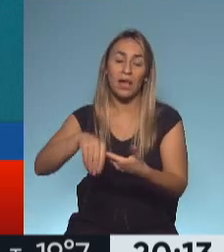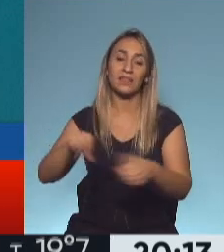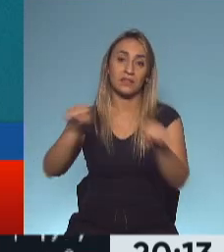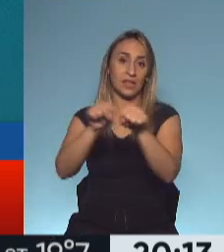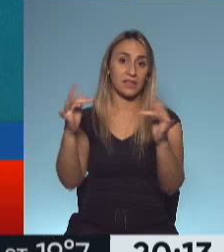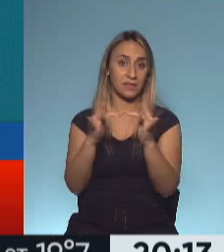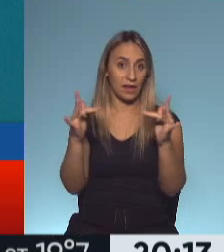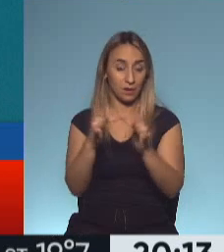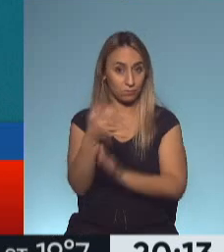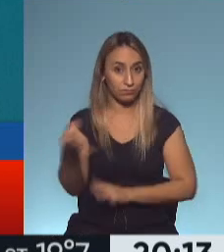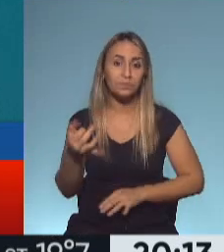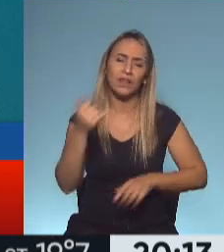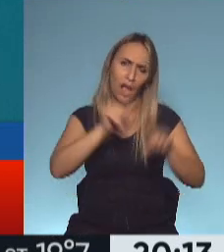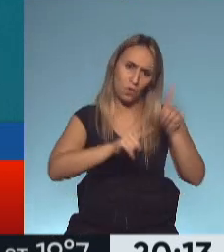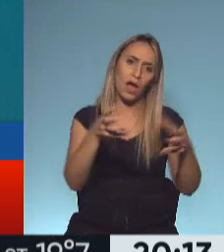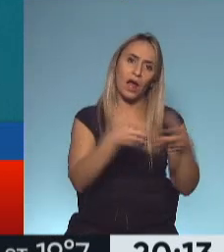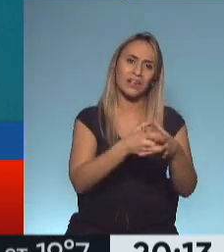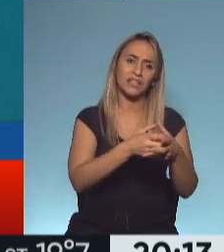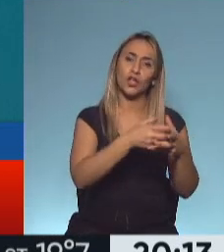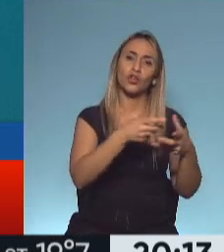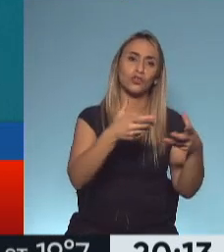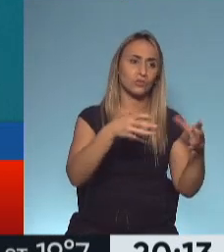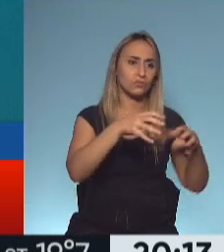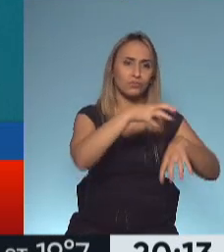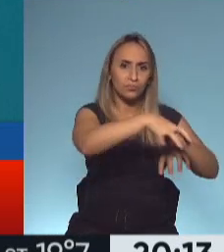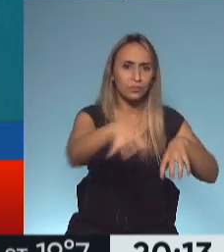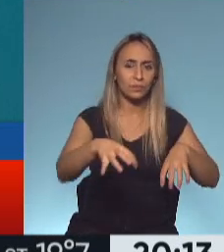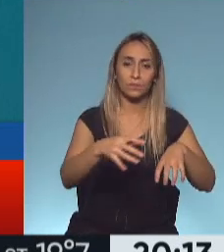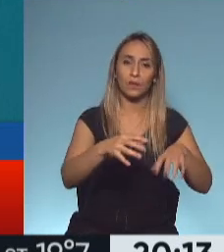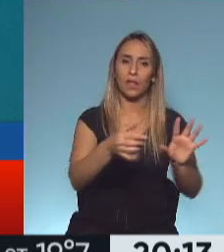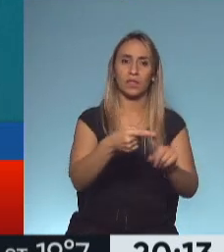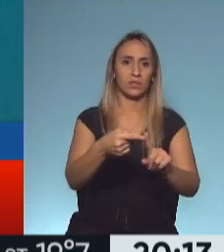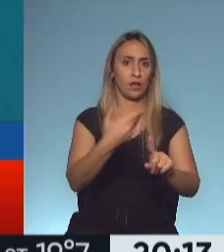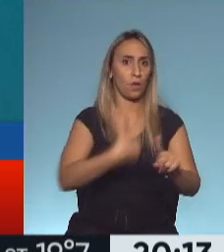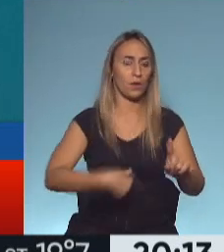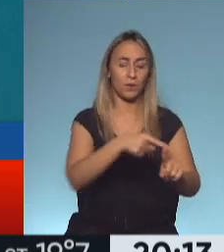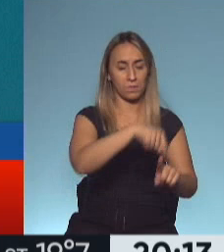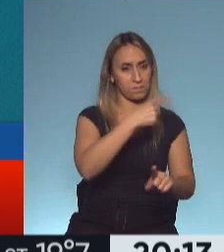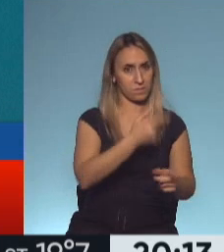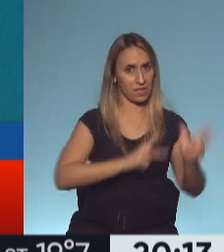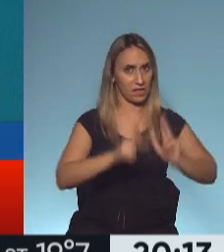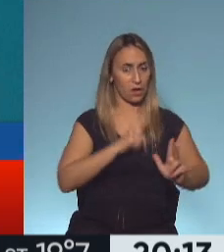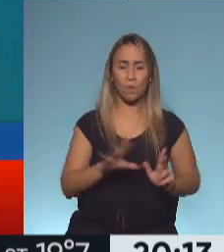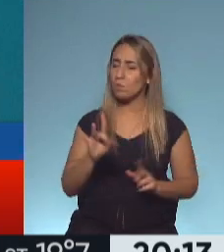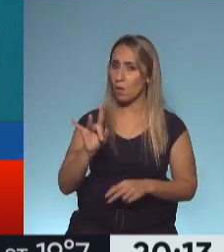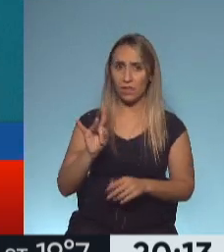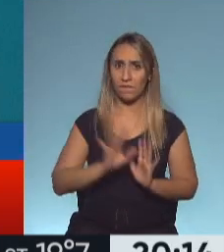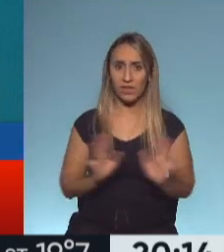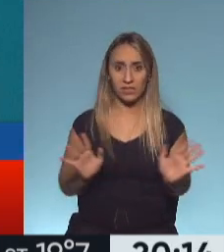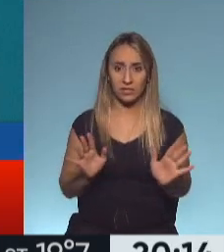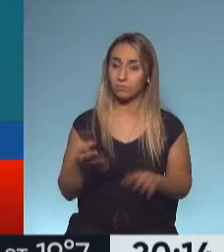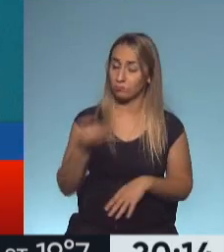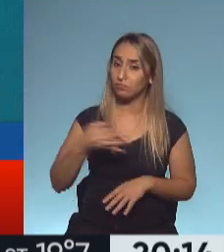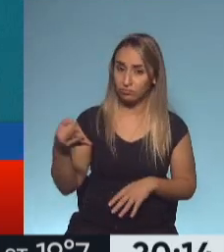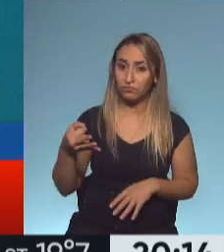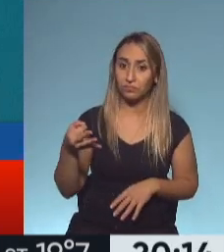incluso organizaciones sociales muy vinculadas al gobierno, está siendo muy difícil en los barrios populares sostenerlo. Absolutamente. En realidad, gran parte de los barrios populares lo que hay es una